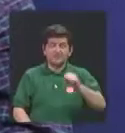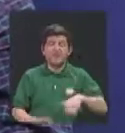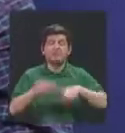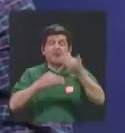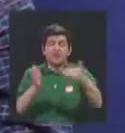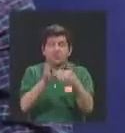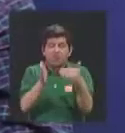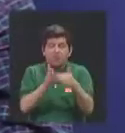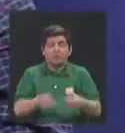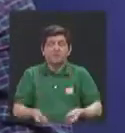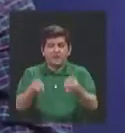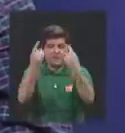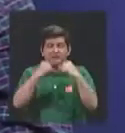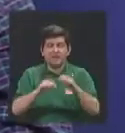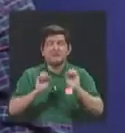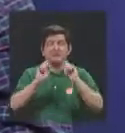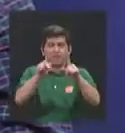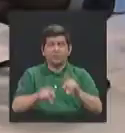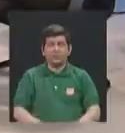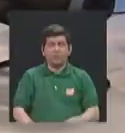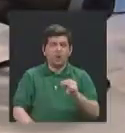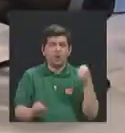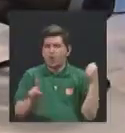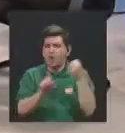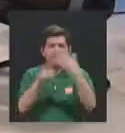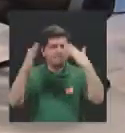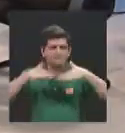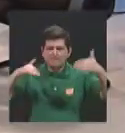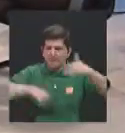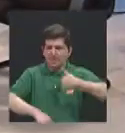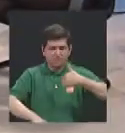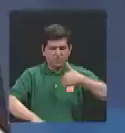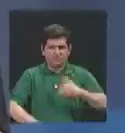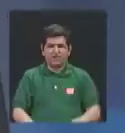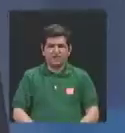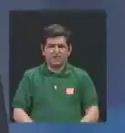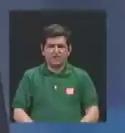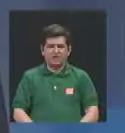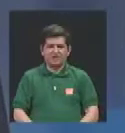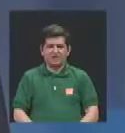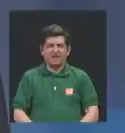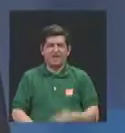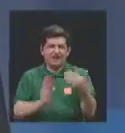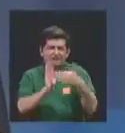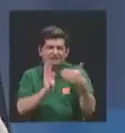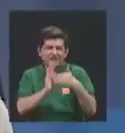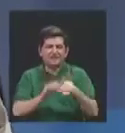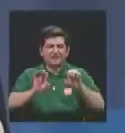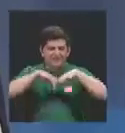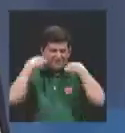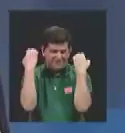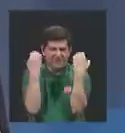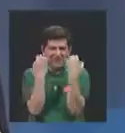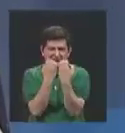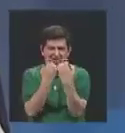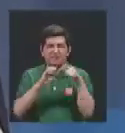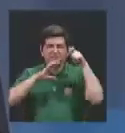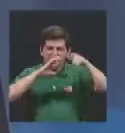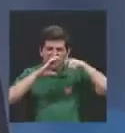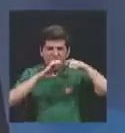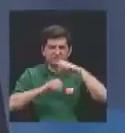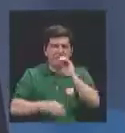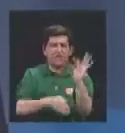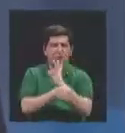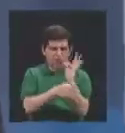cuando uno vuelva a tocar la puerta, le vuelvan a abrir la puerta. O para que no haya un impacto ecológico, ¿verdad? Porque la huella de